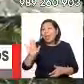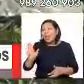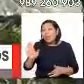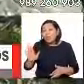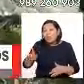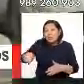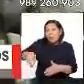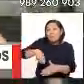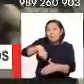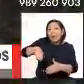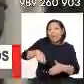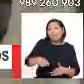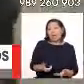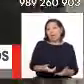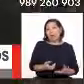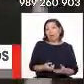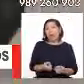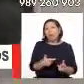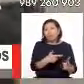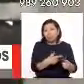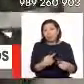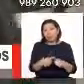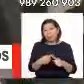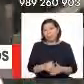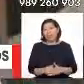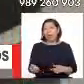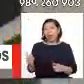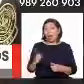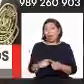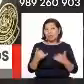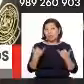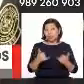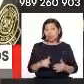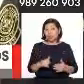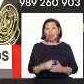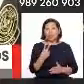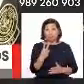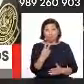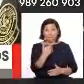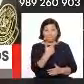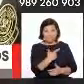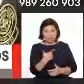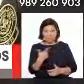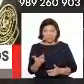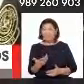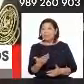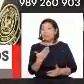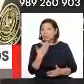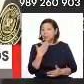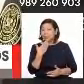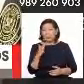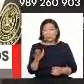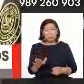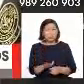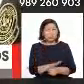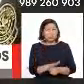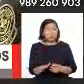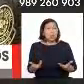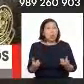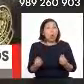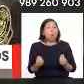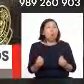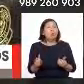manera artesanal y armamento. Hasta este momento tenemos dos pistolas debidamente abastecidas,